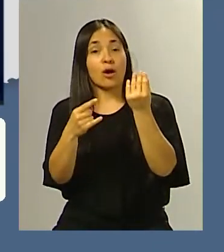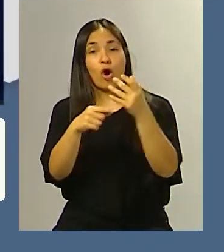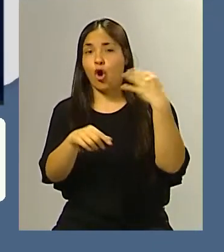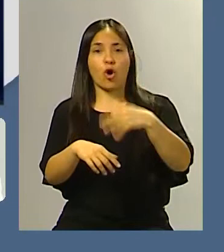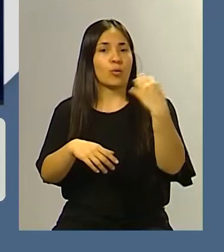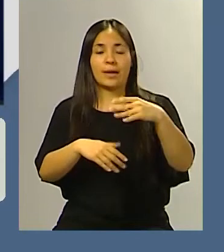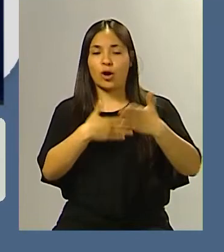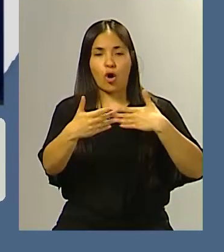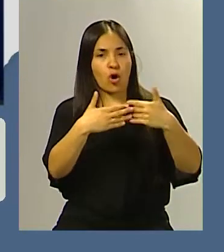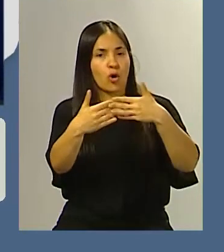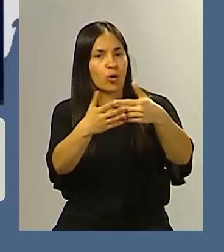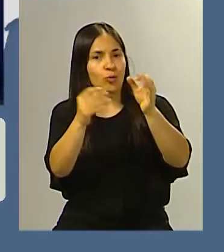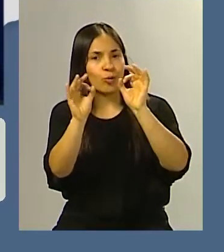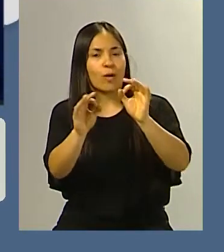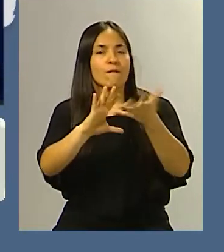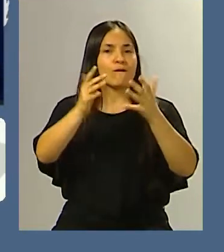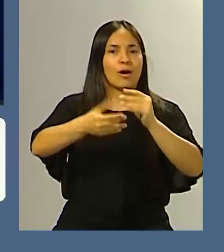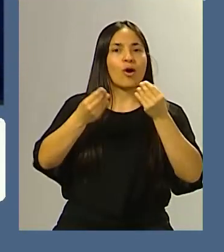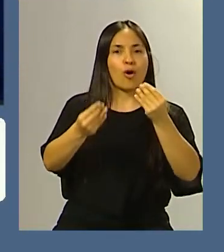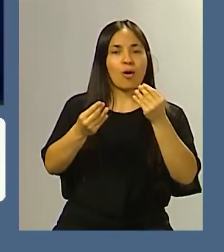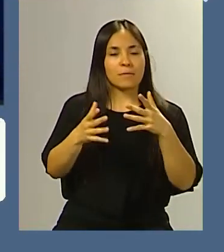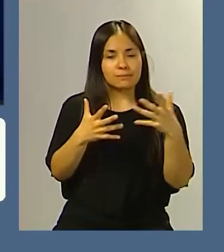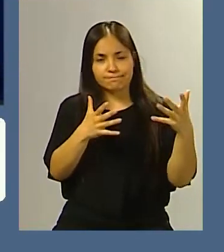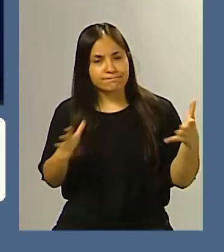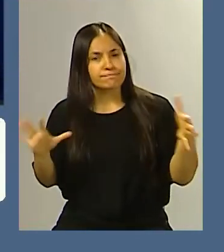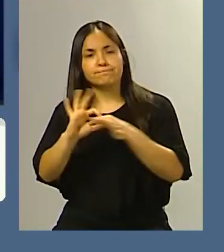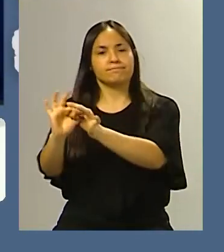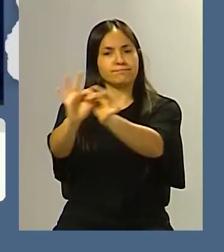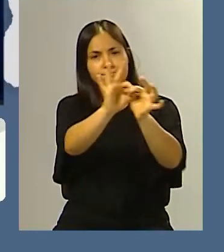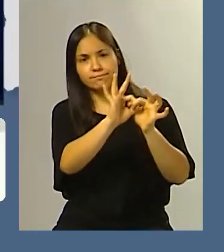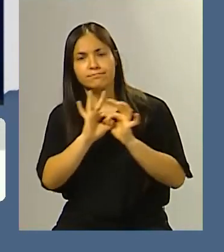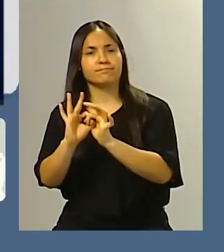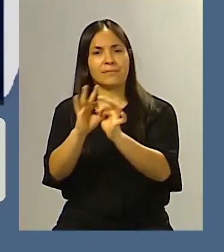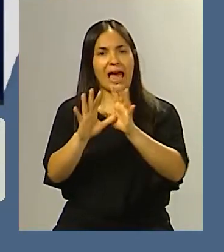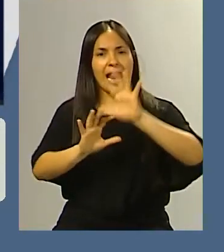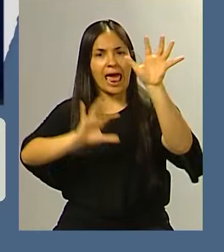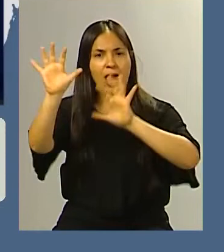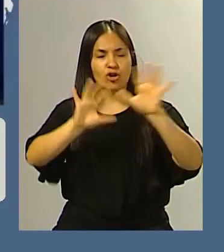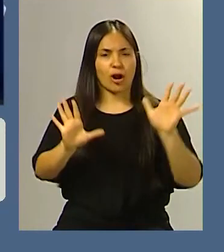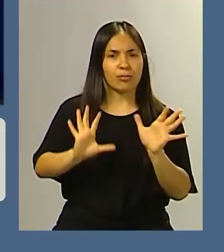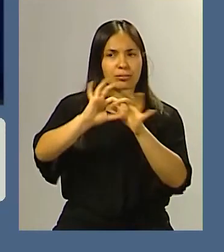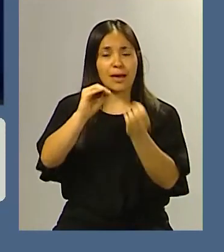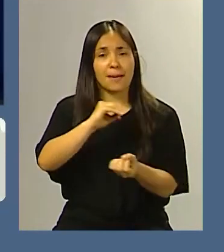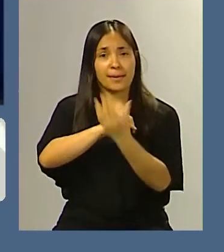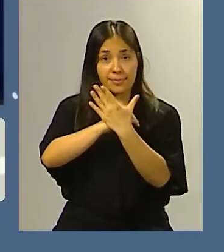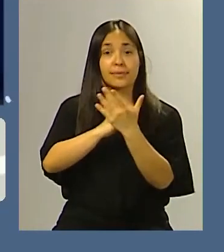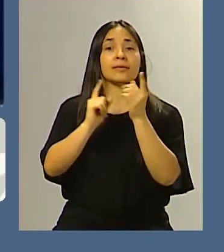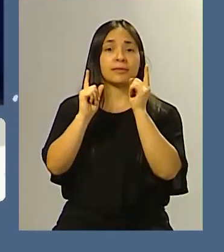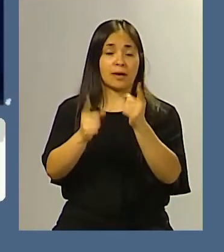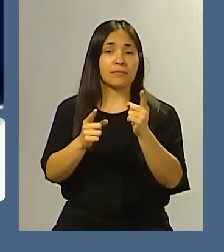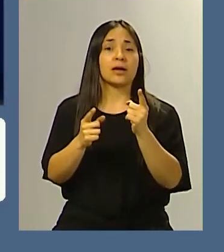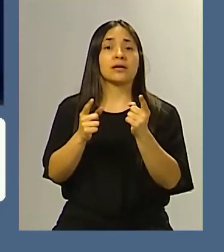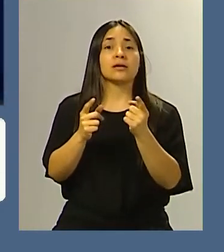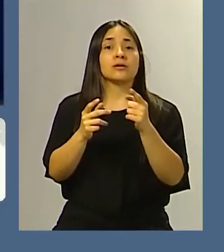construido necesariamente a partir de una posición común y de un bloque regional, sea en el ámbito del Mercosur, sea en el ámbito de la reconstrucción